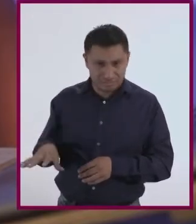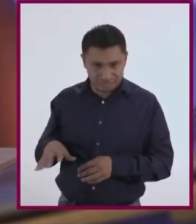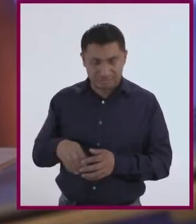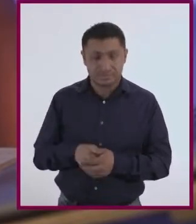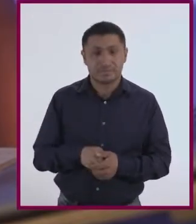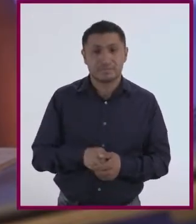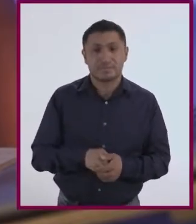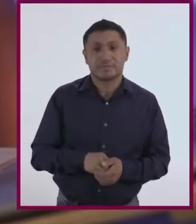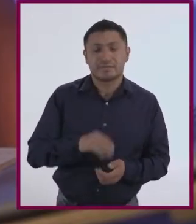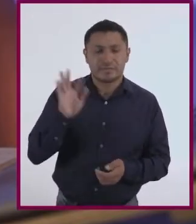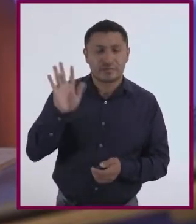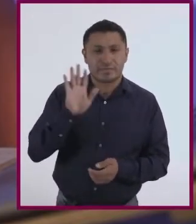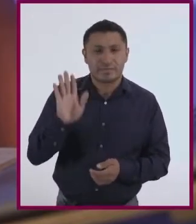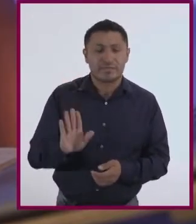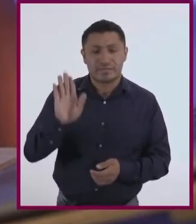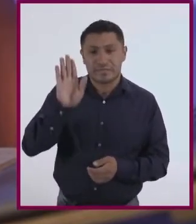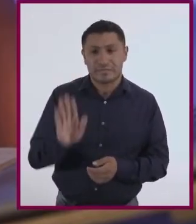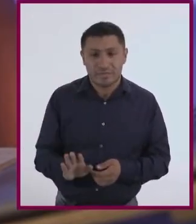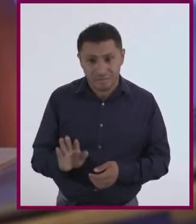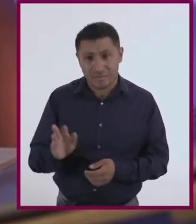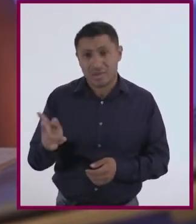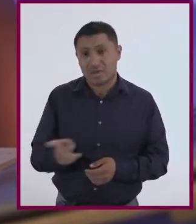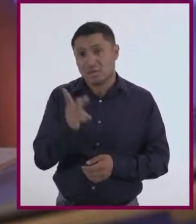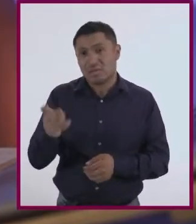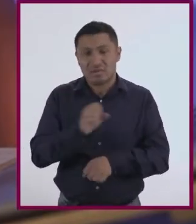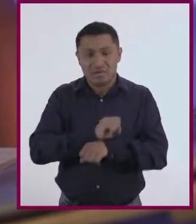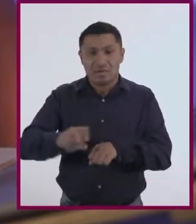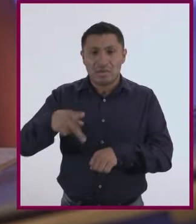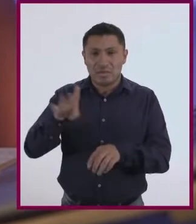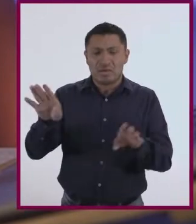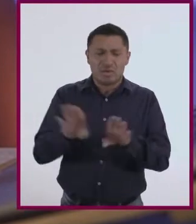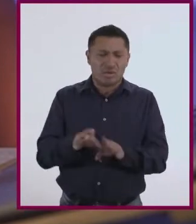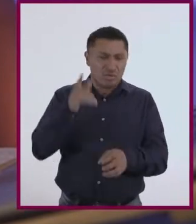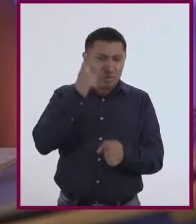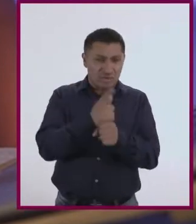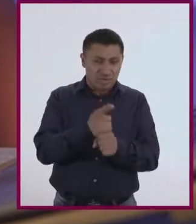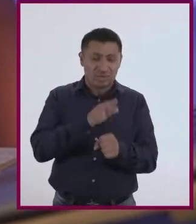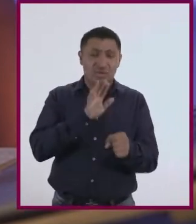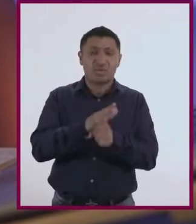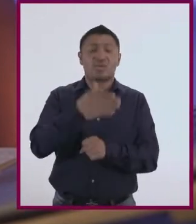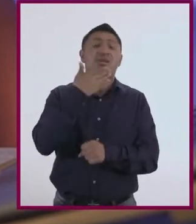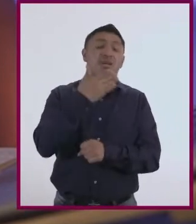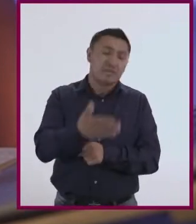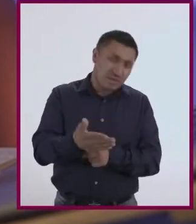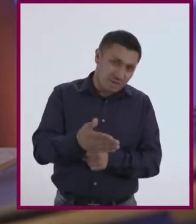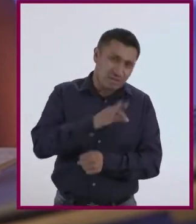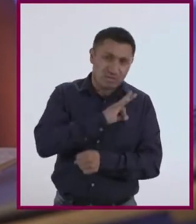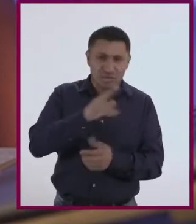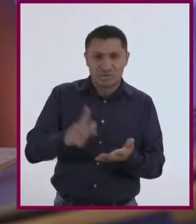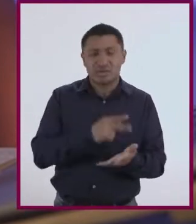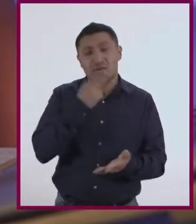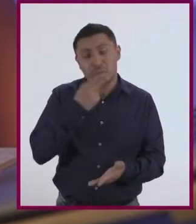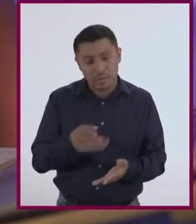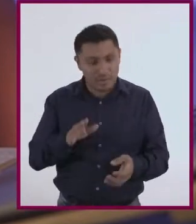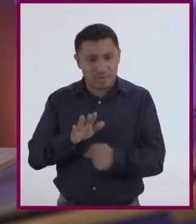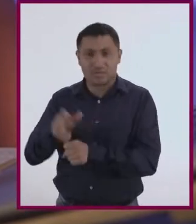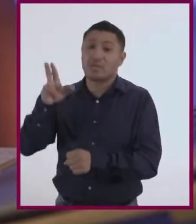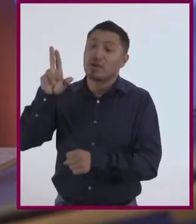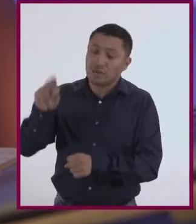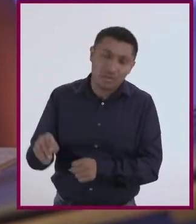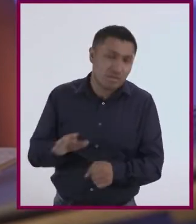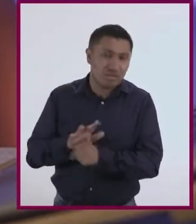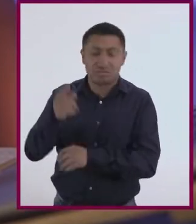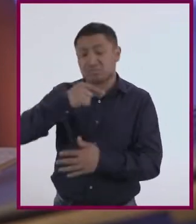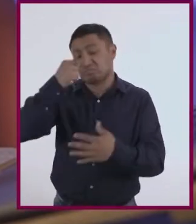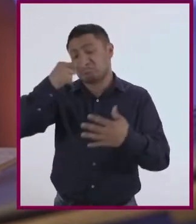muy simple, pero ¿cómo podemos saber qué es un resto orgánico y cuál es uno inorgánico? Es decir, ¿a qué cosas podríamos contemplar como materia orgánica